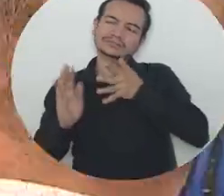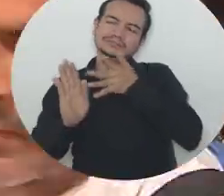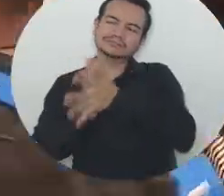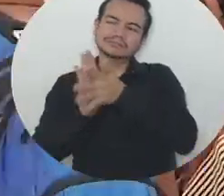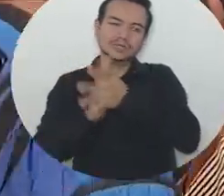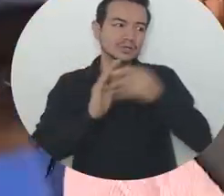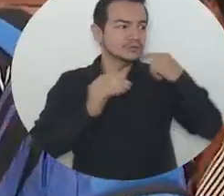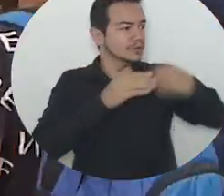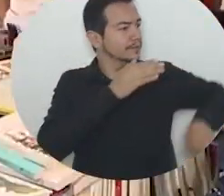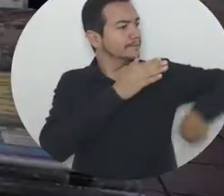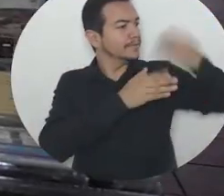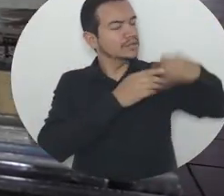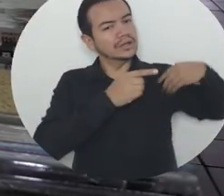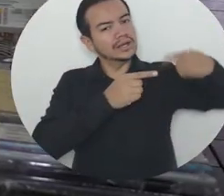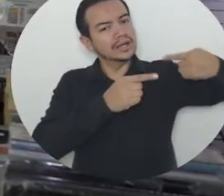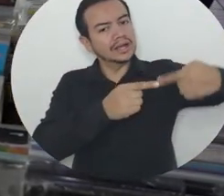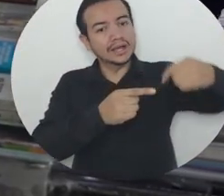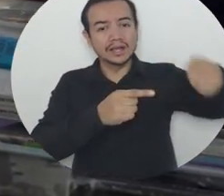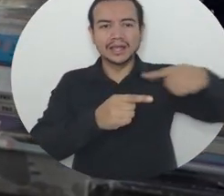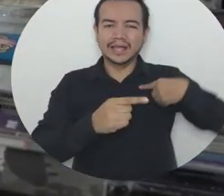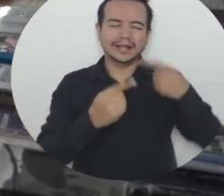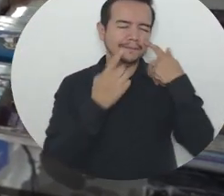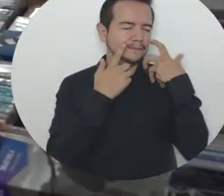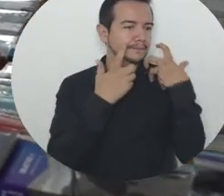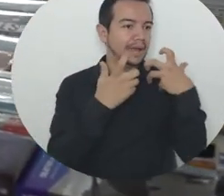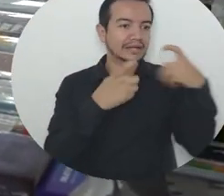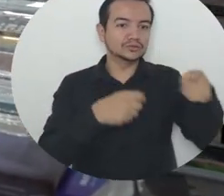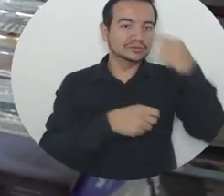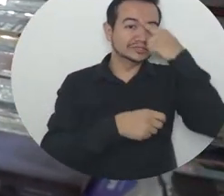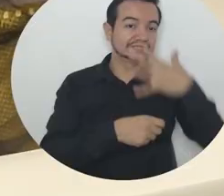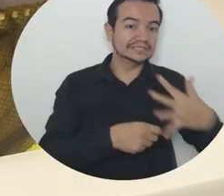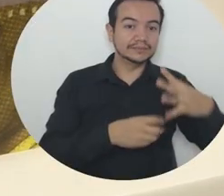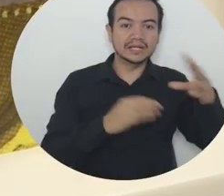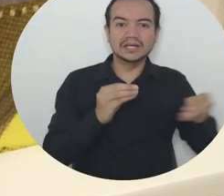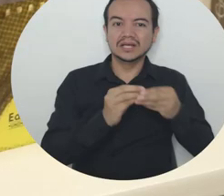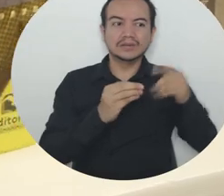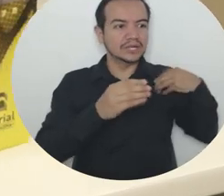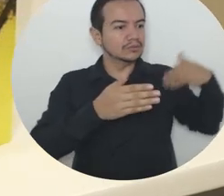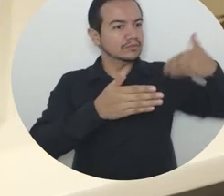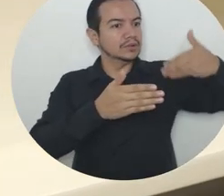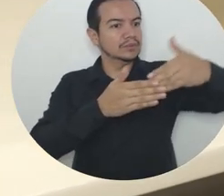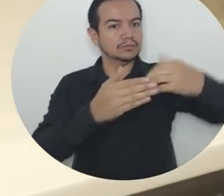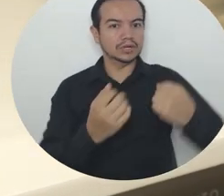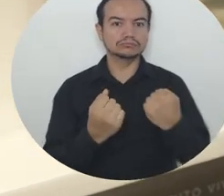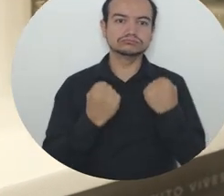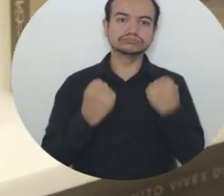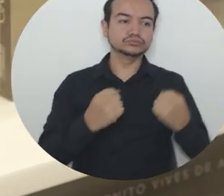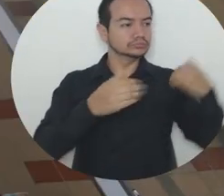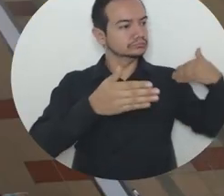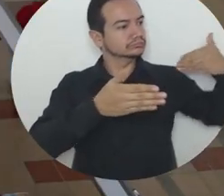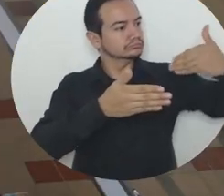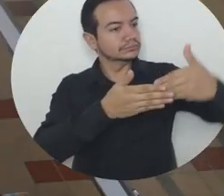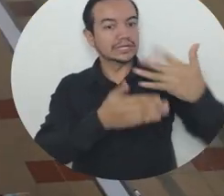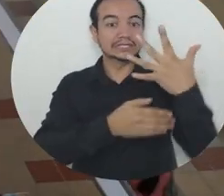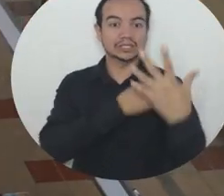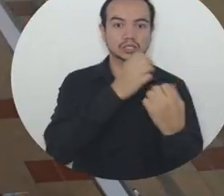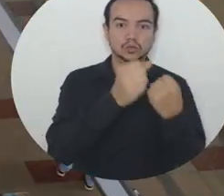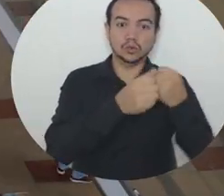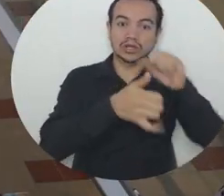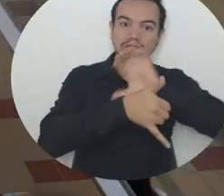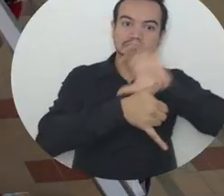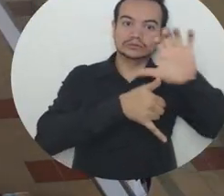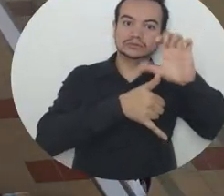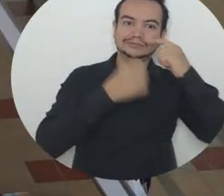desde que inició el evento literario más importante en Santa Marta y la forma en la que se ha venido consolidando durante 5 años en el